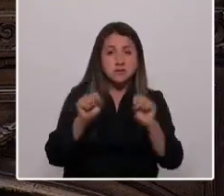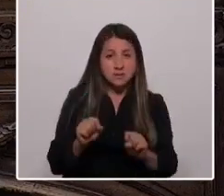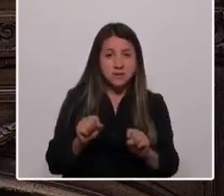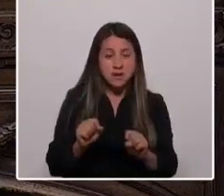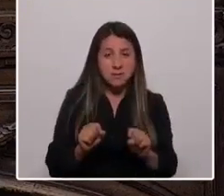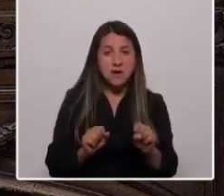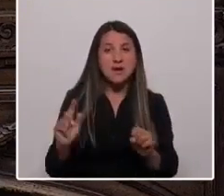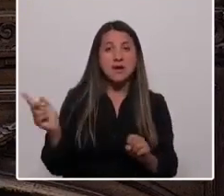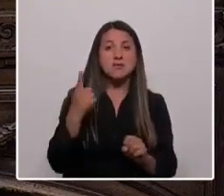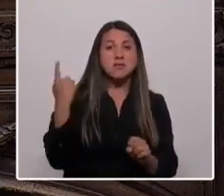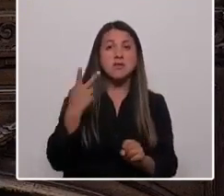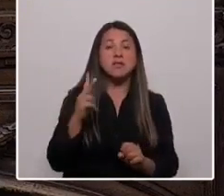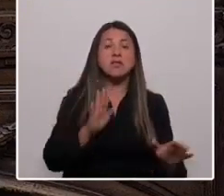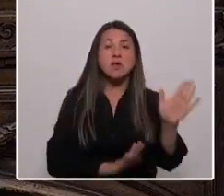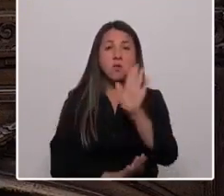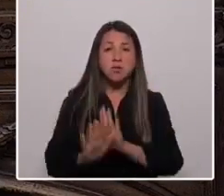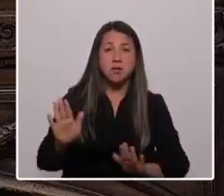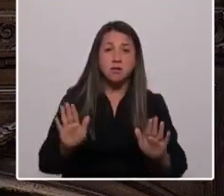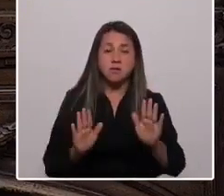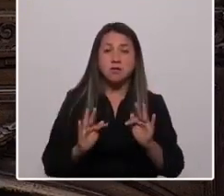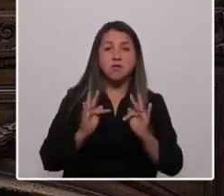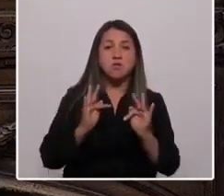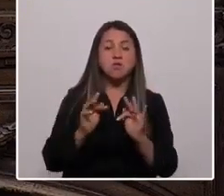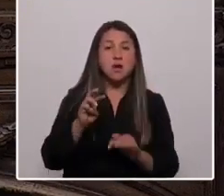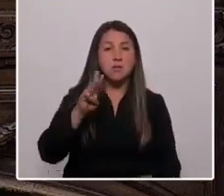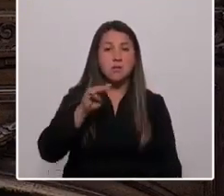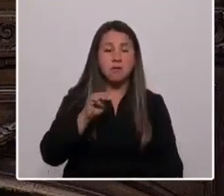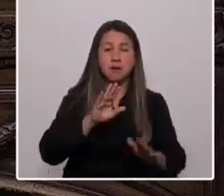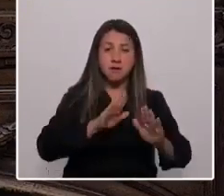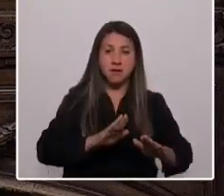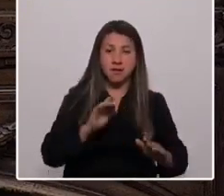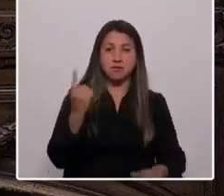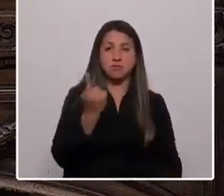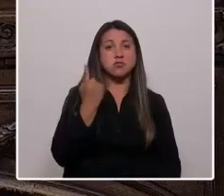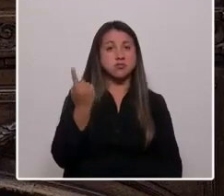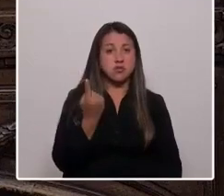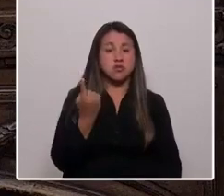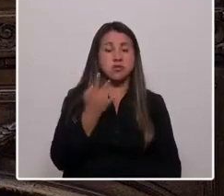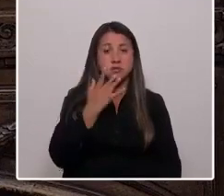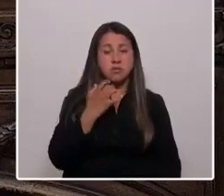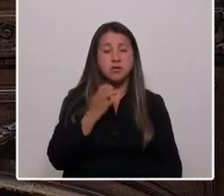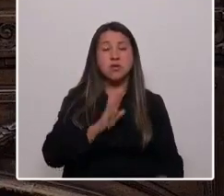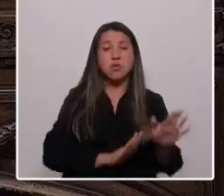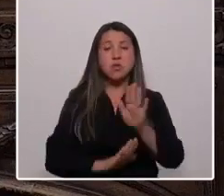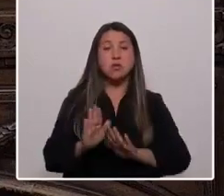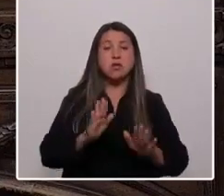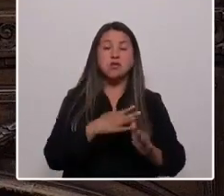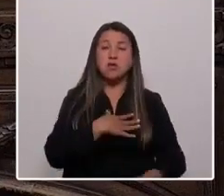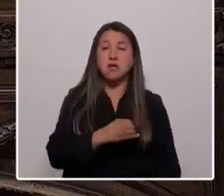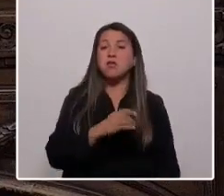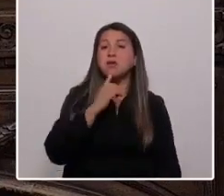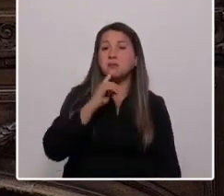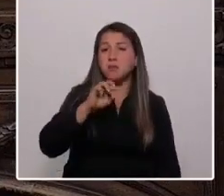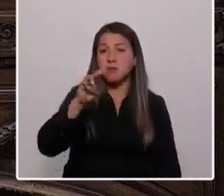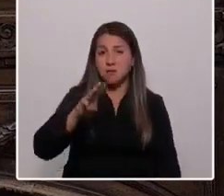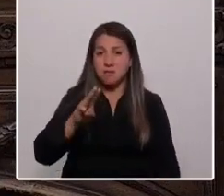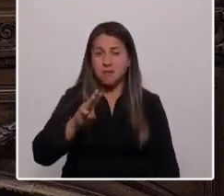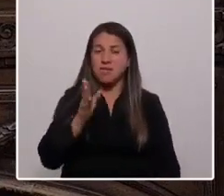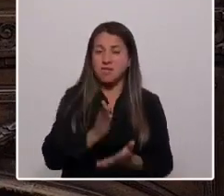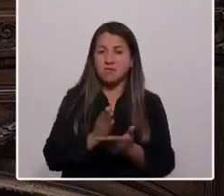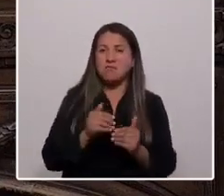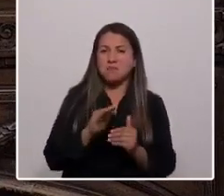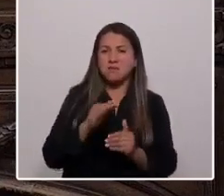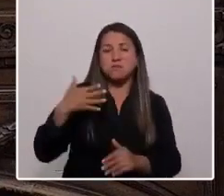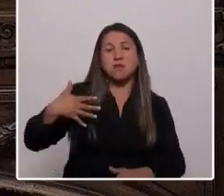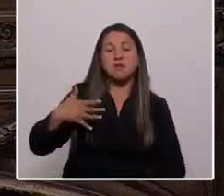para que nunca más una madre quede sola porque el cuidado colectivo de los hijos e hijas era el deber más importante de todos